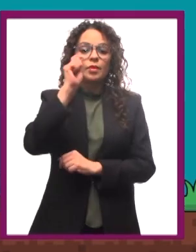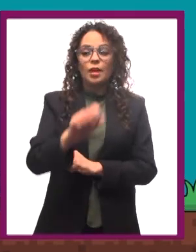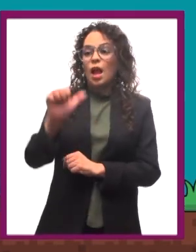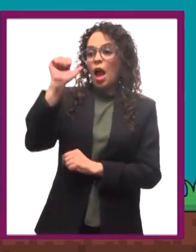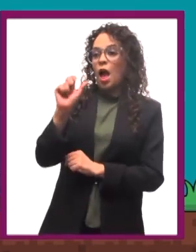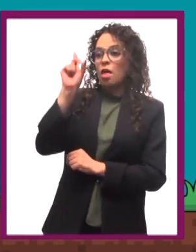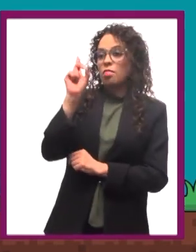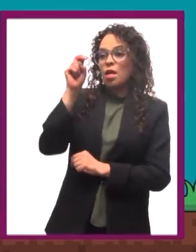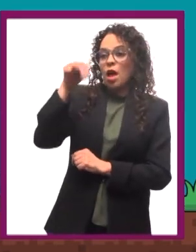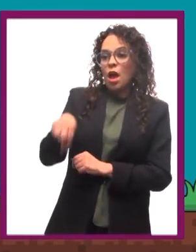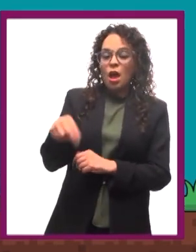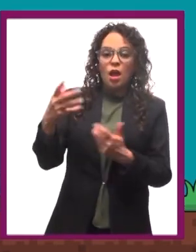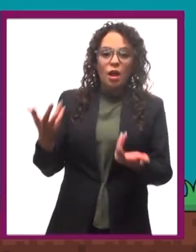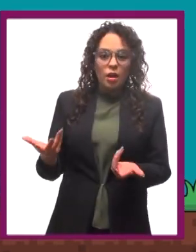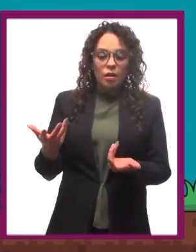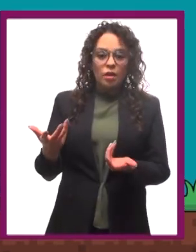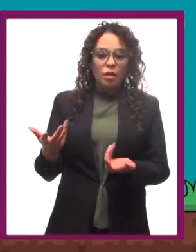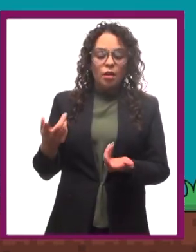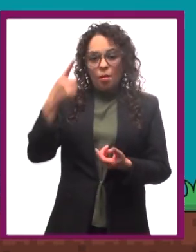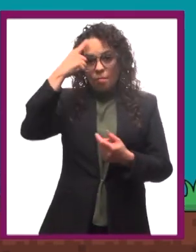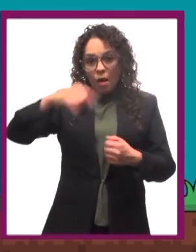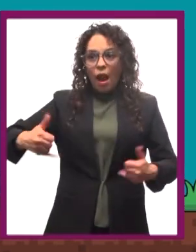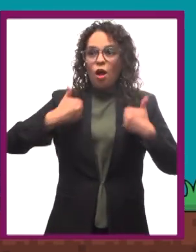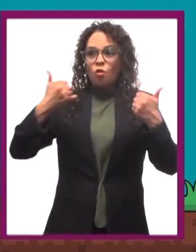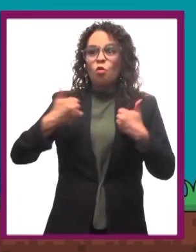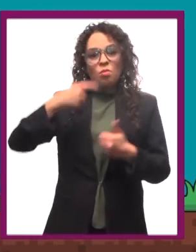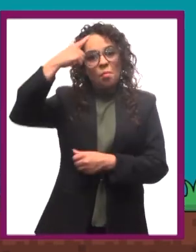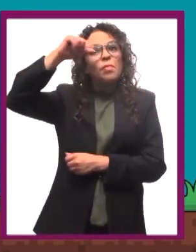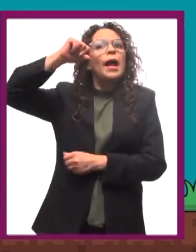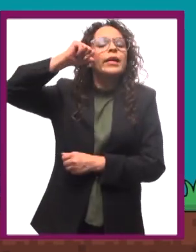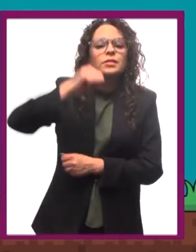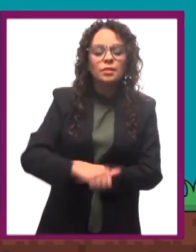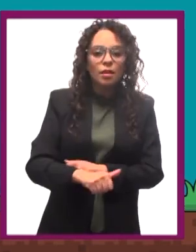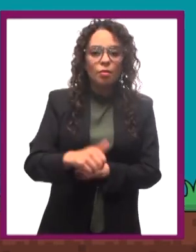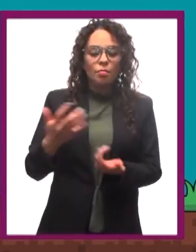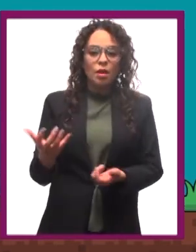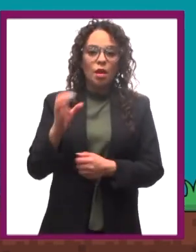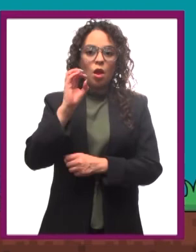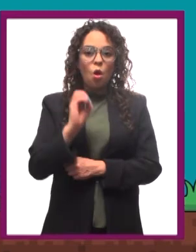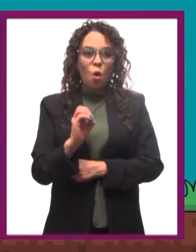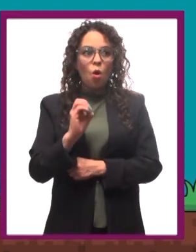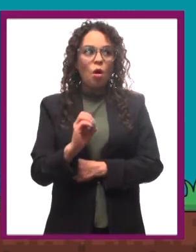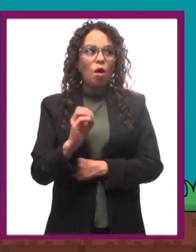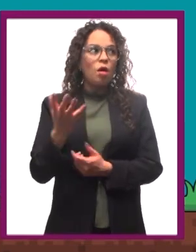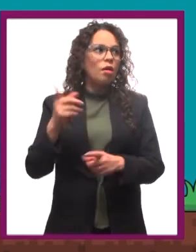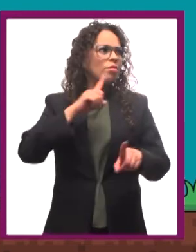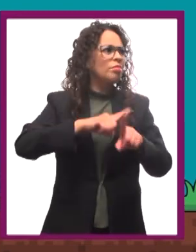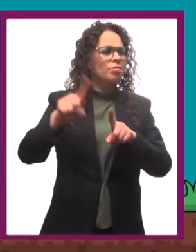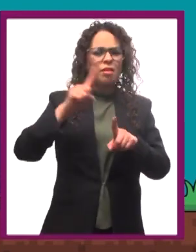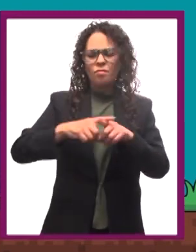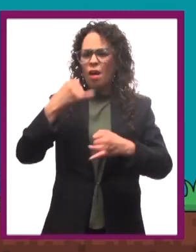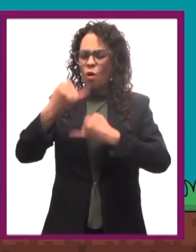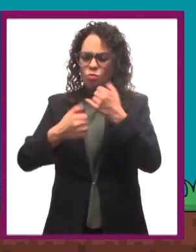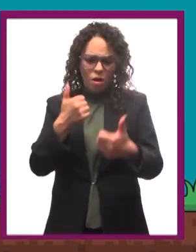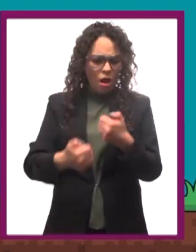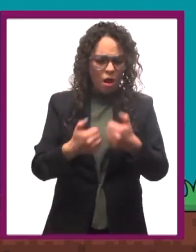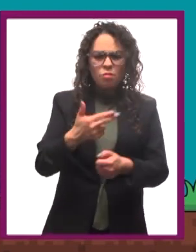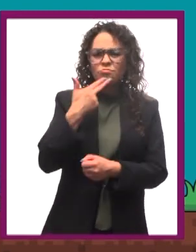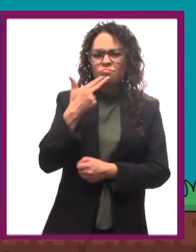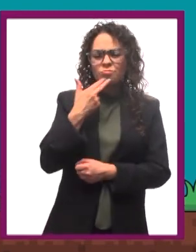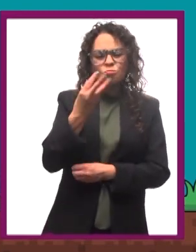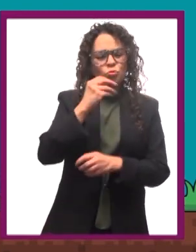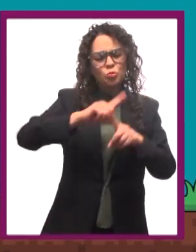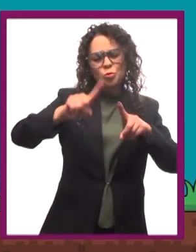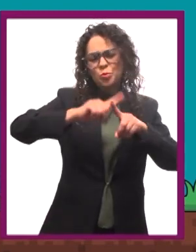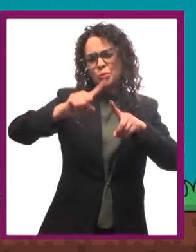sé, creación de ADN sintético con el videojuego Eterna o a mapear el cerebro humano con iWare. Hay un montón de